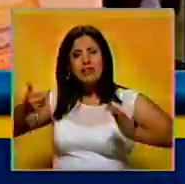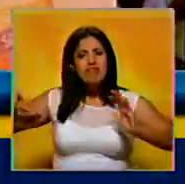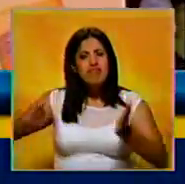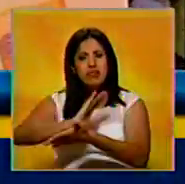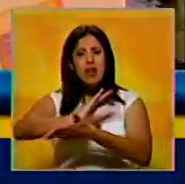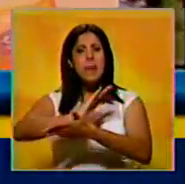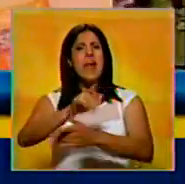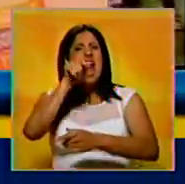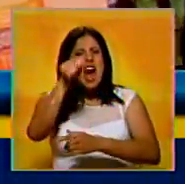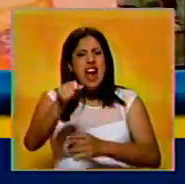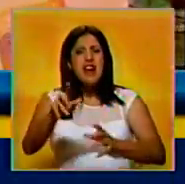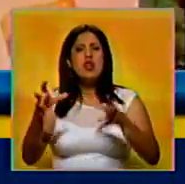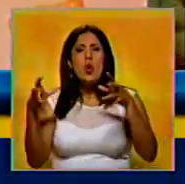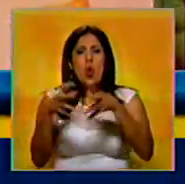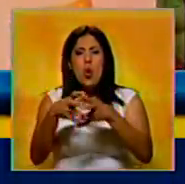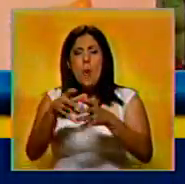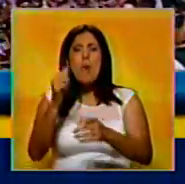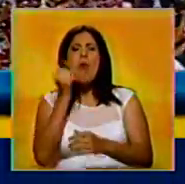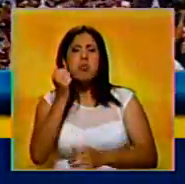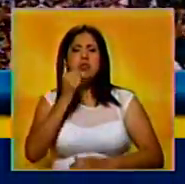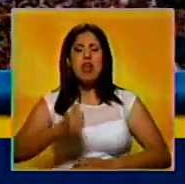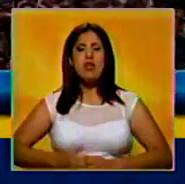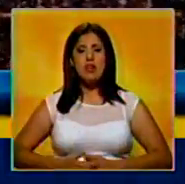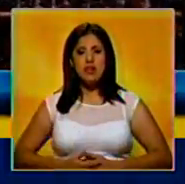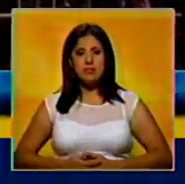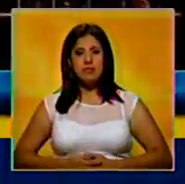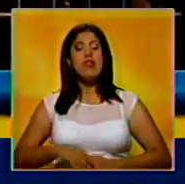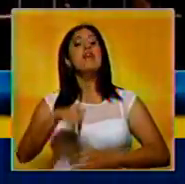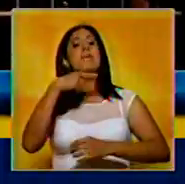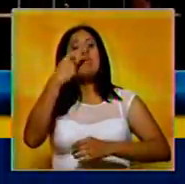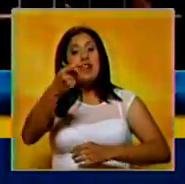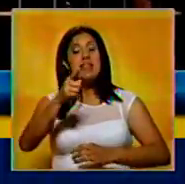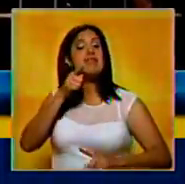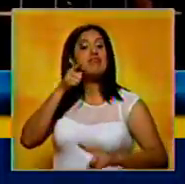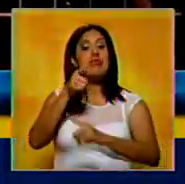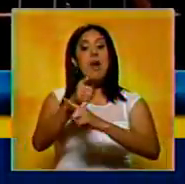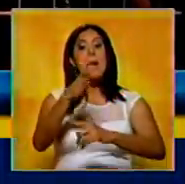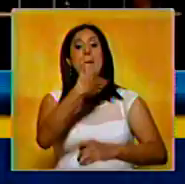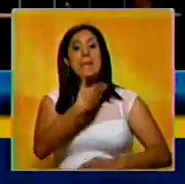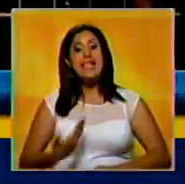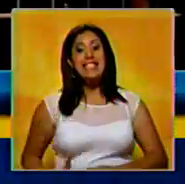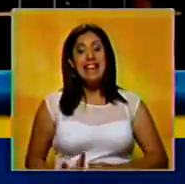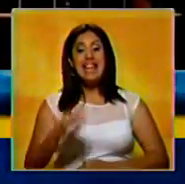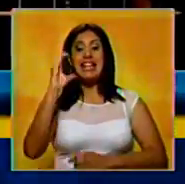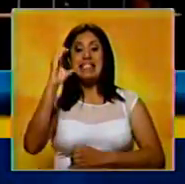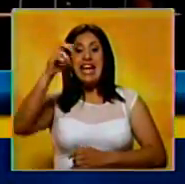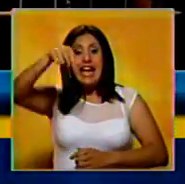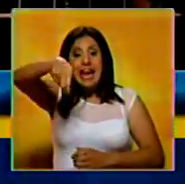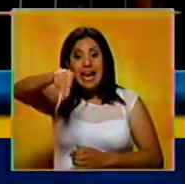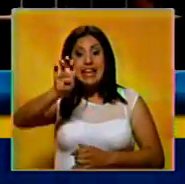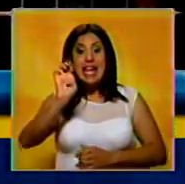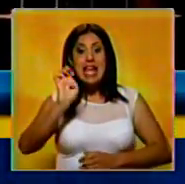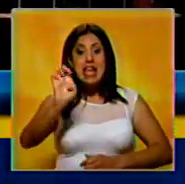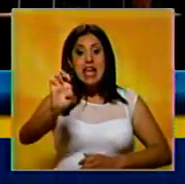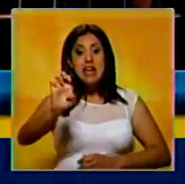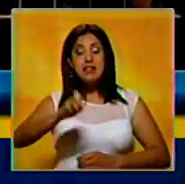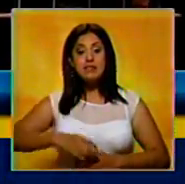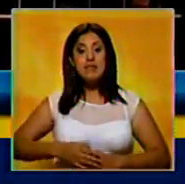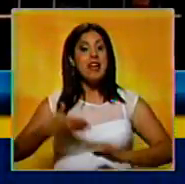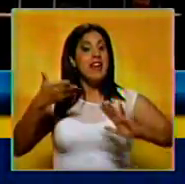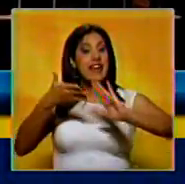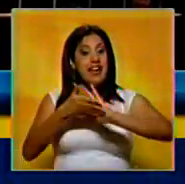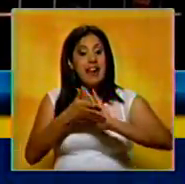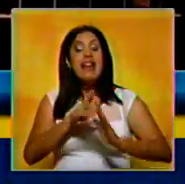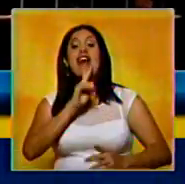derrotar a esos enchufados. Le exijo a la presidenta del Consejo Nacional Electoral que le